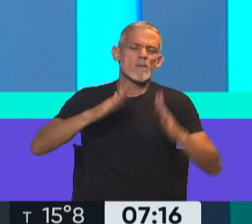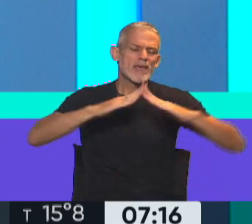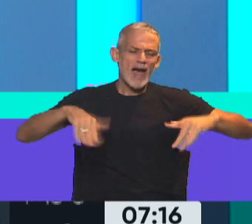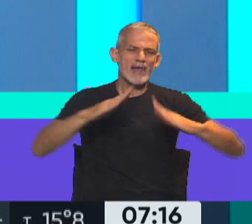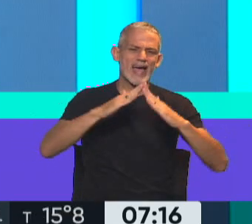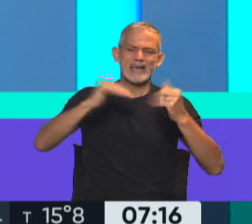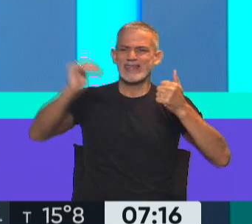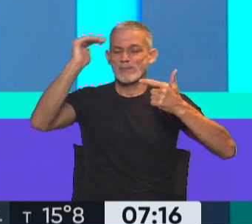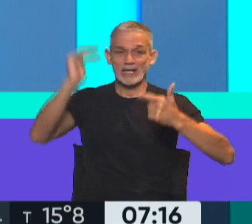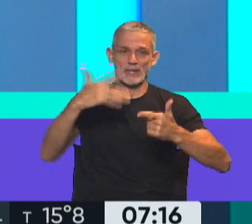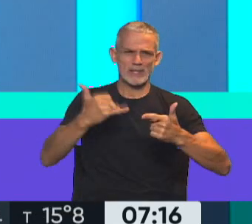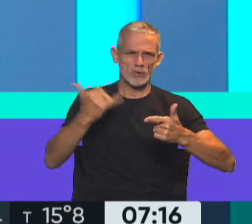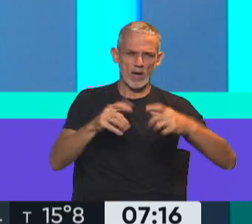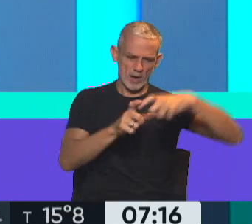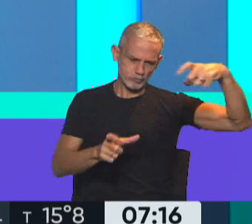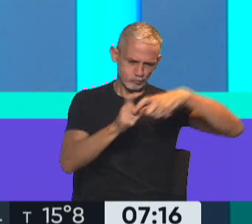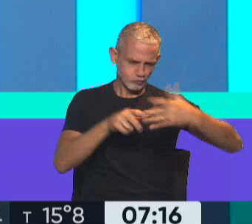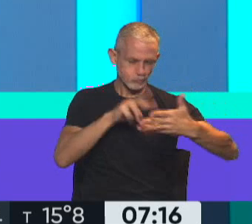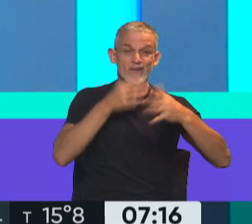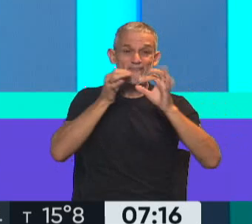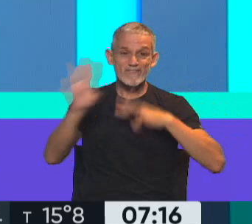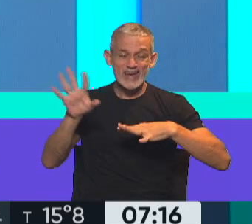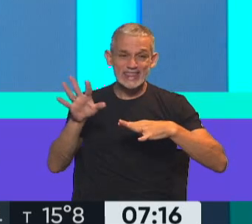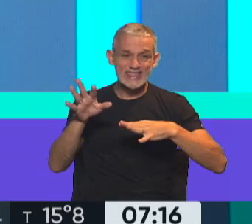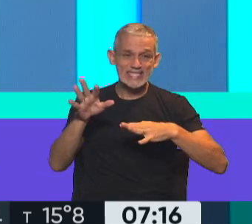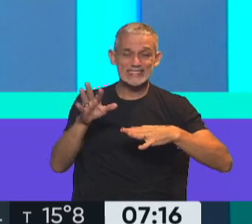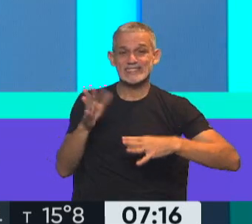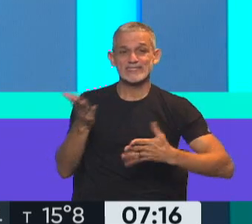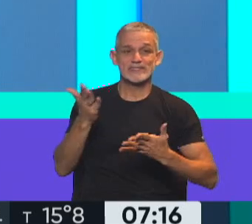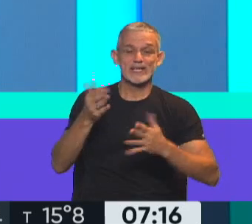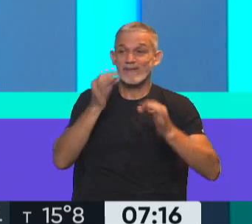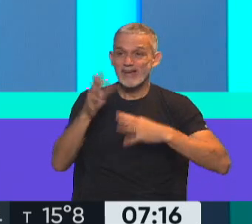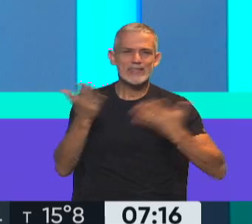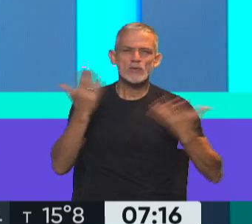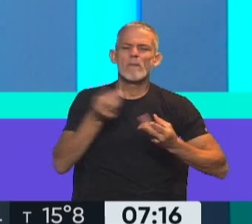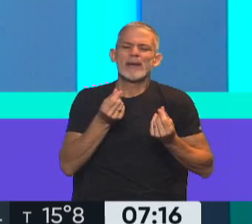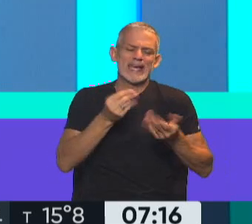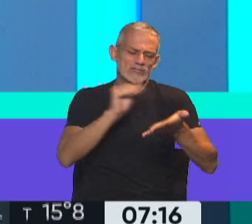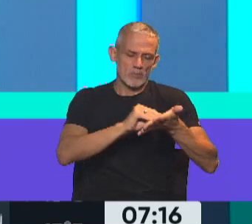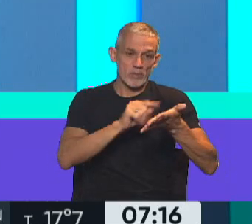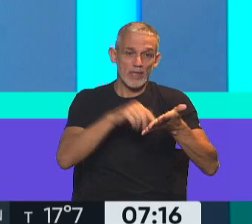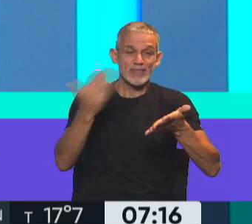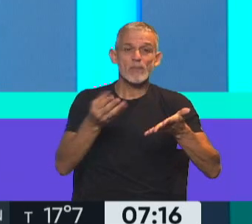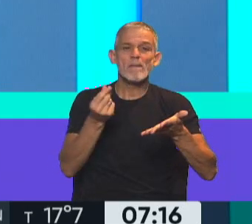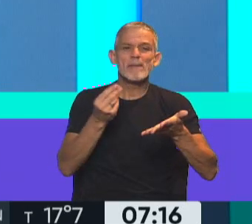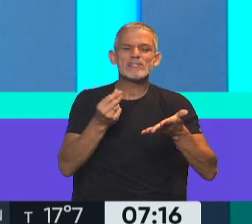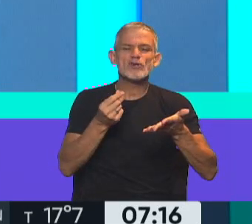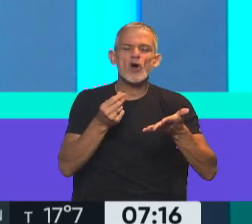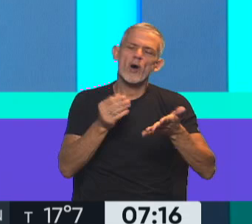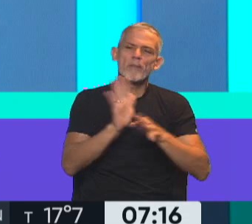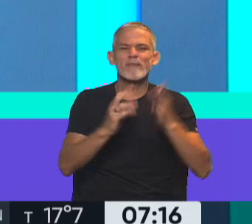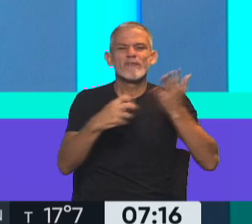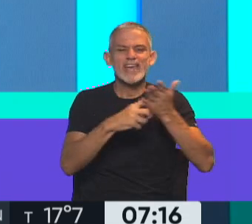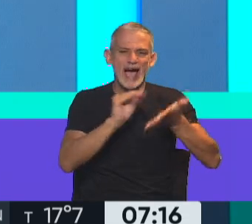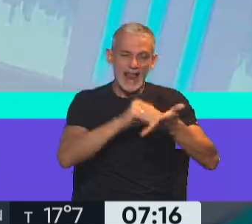por ejemplo si alguien tiene una propiedad, si vos la vendés en el mercado, se la vendés a alguien, la vendés a un determinado precio, pero después el precio fiscal por el cual